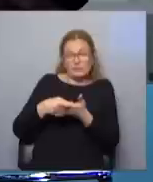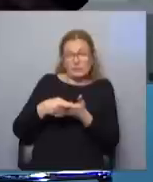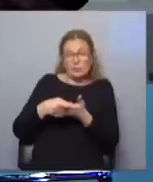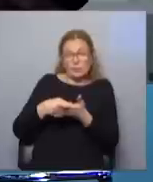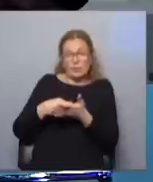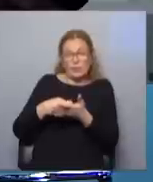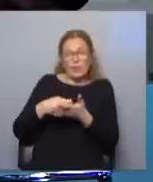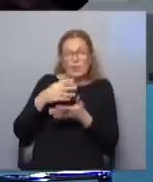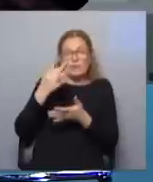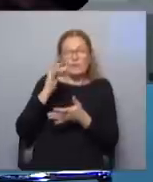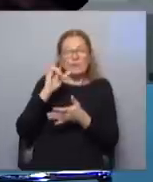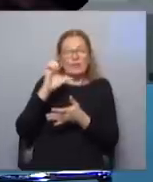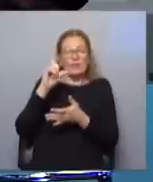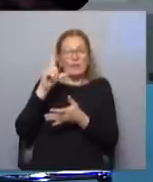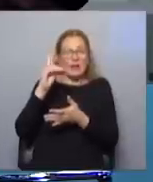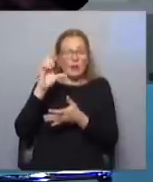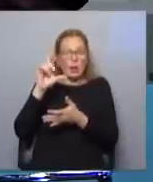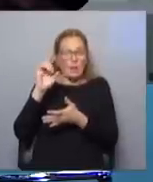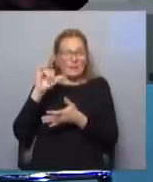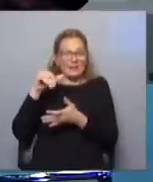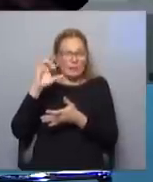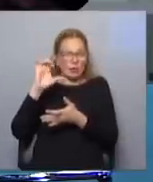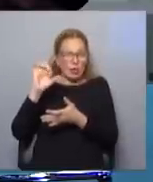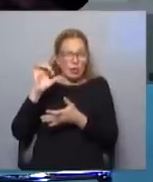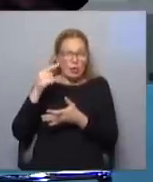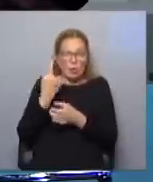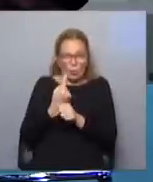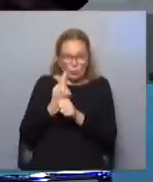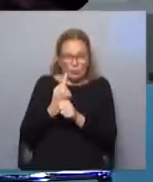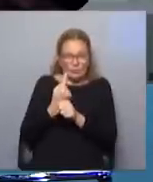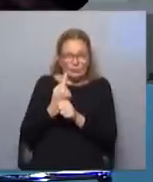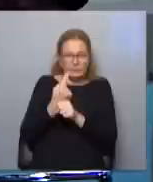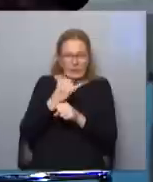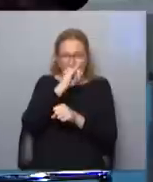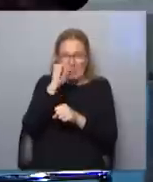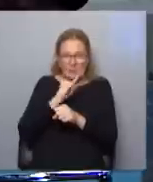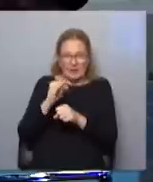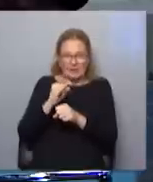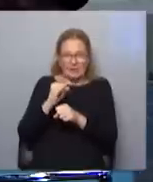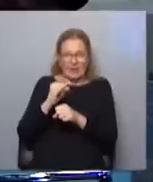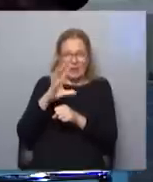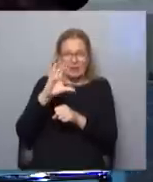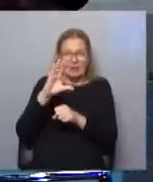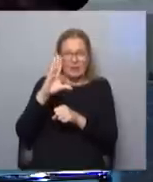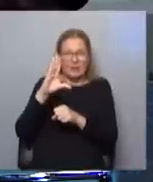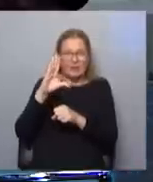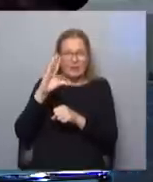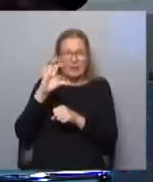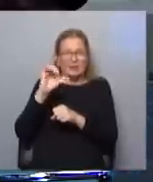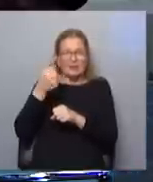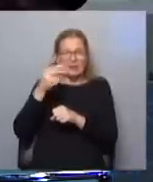fideicomisos que terminaron de ejecutarse al final del periodo incluso uno por ejemplo la plaza de sauce se terminó de hacer ahora